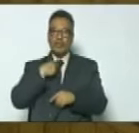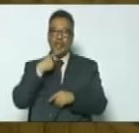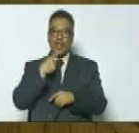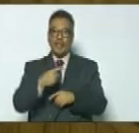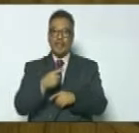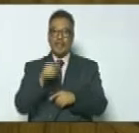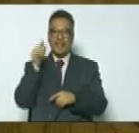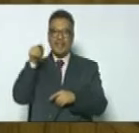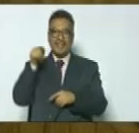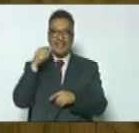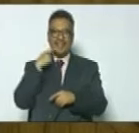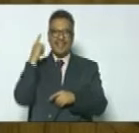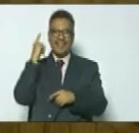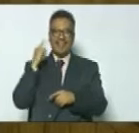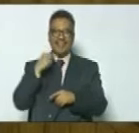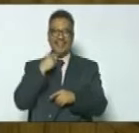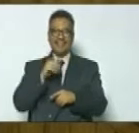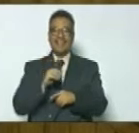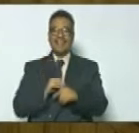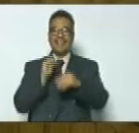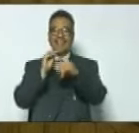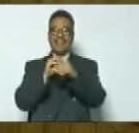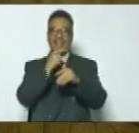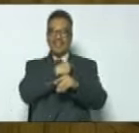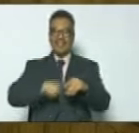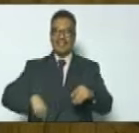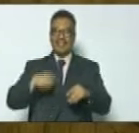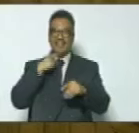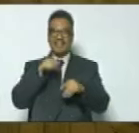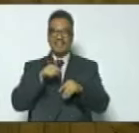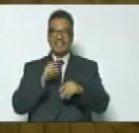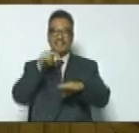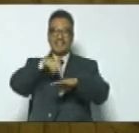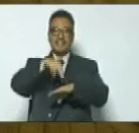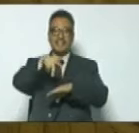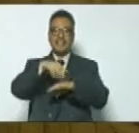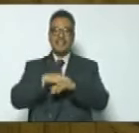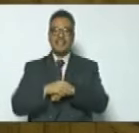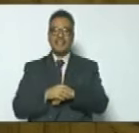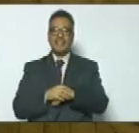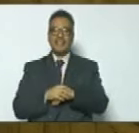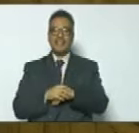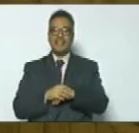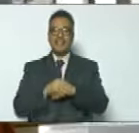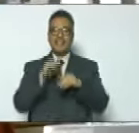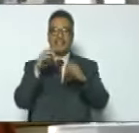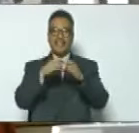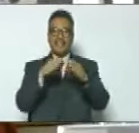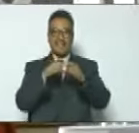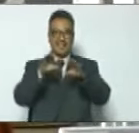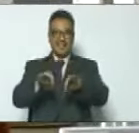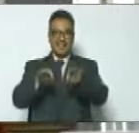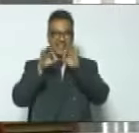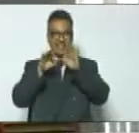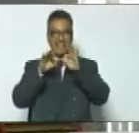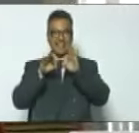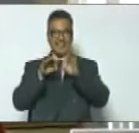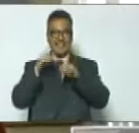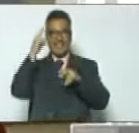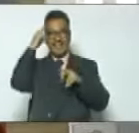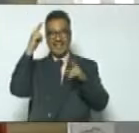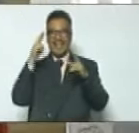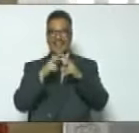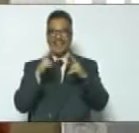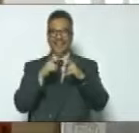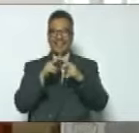fue el que me mandó. El presidente me dijo, tú te paras ahí y dices que va a haber una sesión especial para